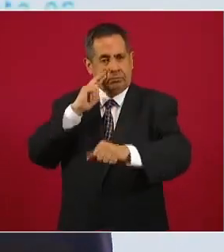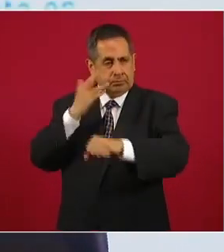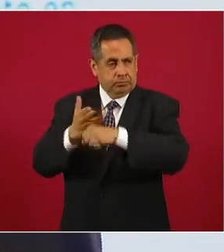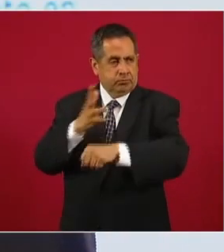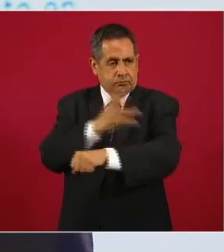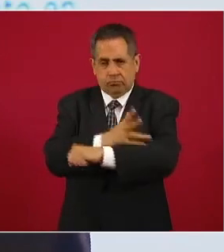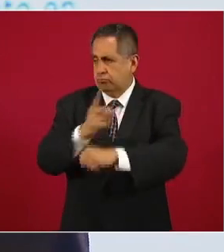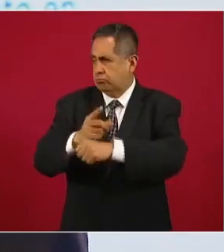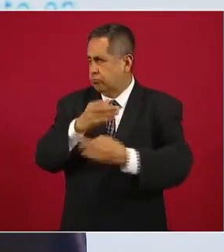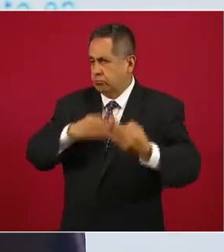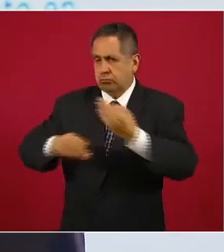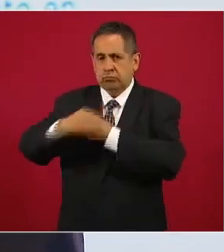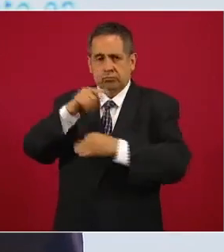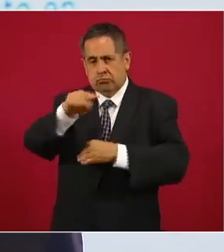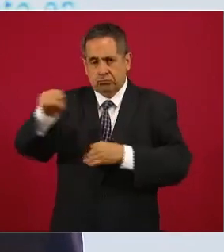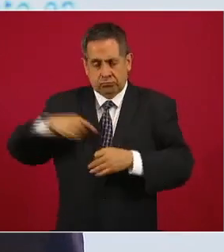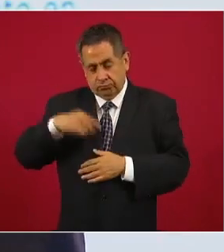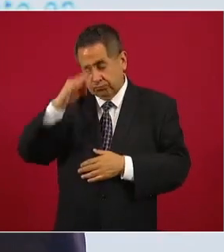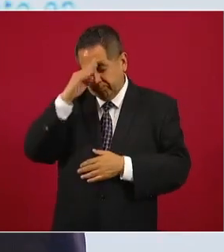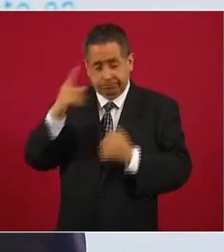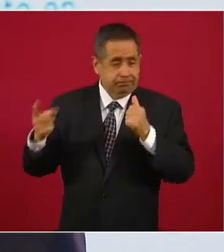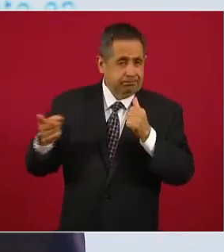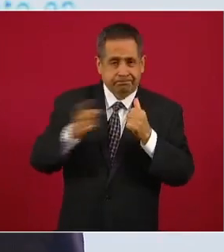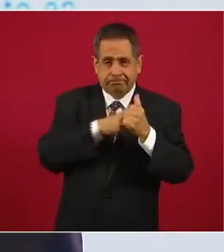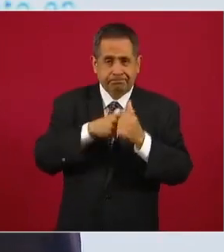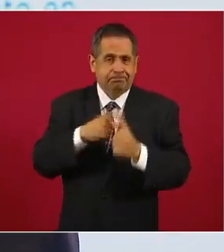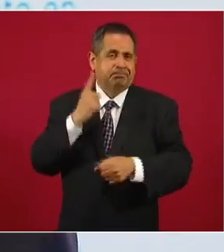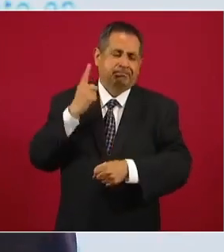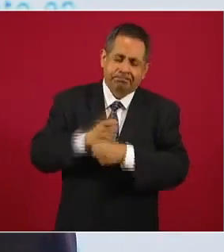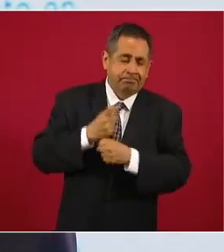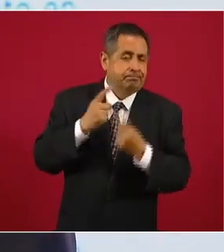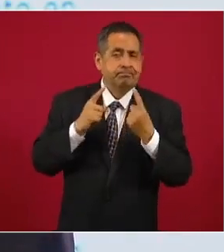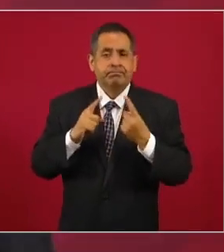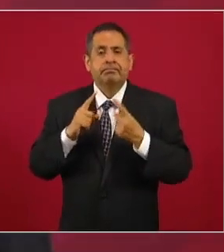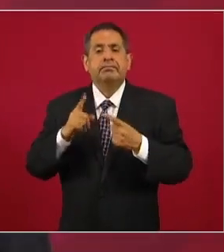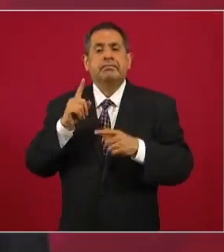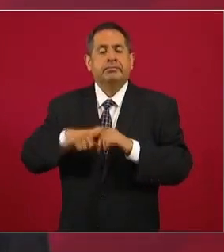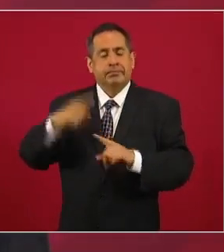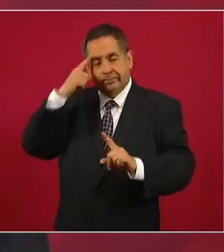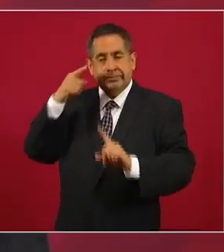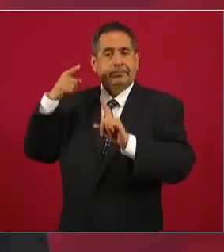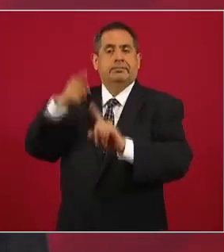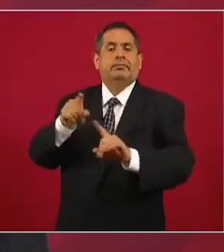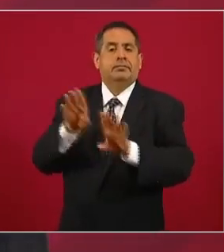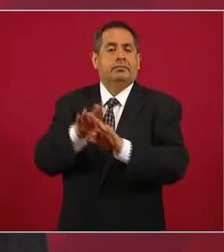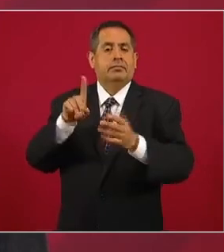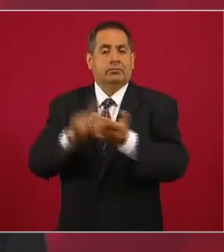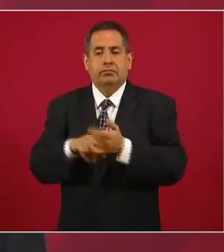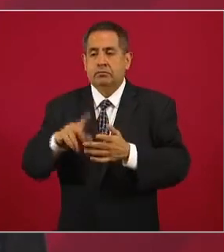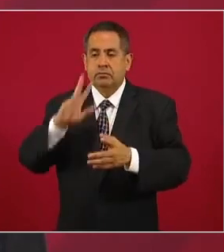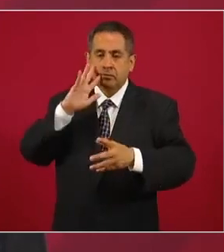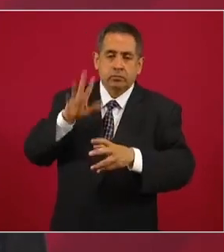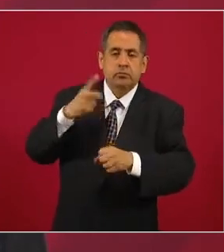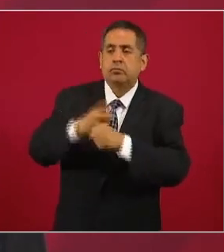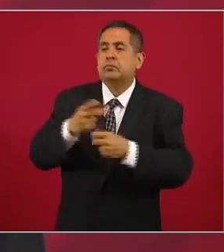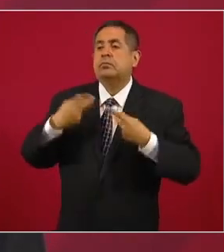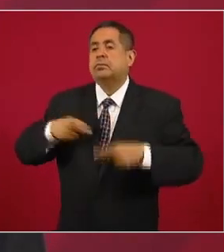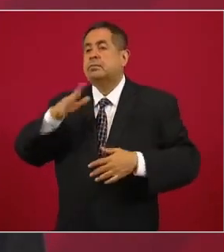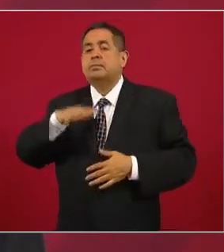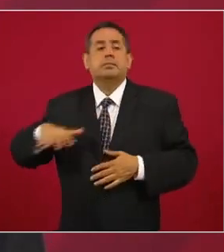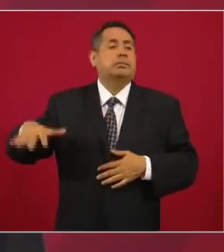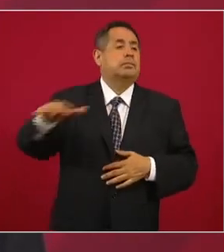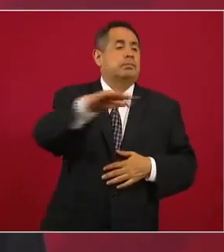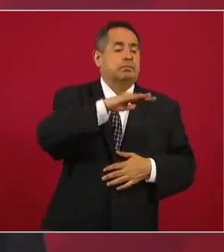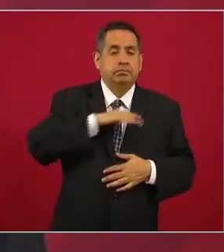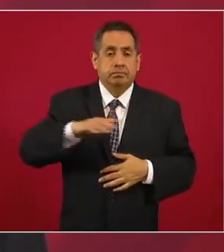responsabilidad, pero anteponiendo en todo momento el predominio de la voluntad popular y el